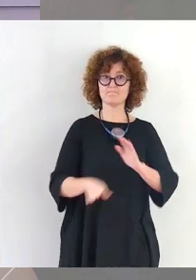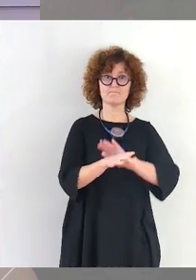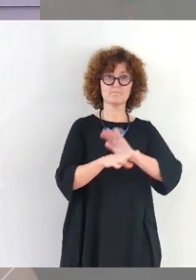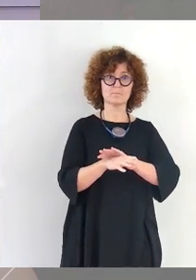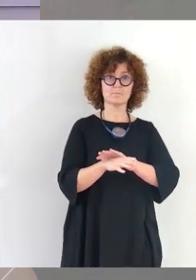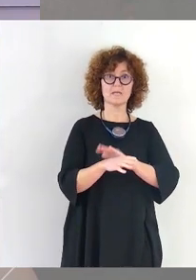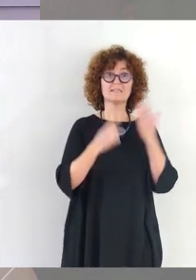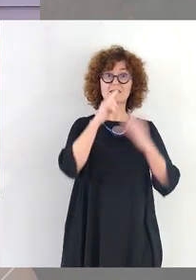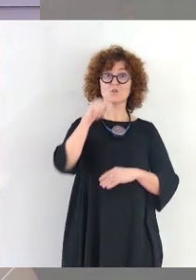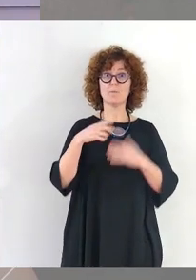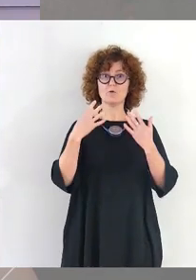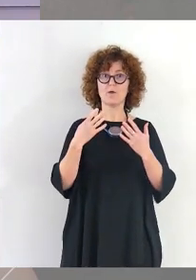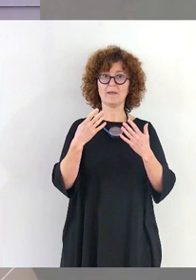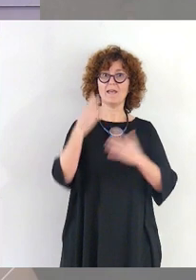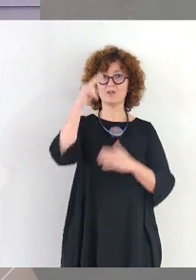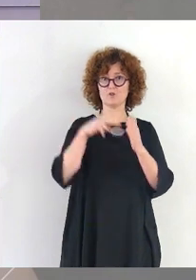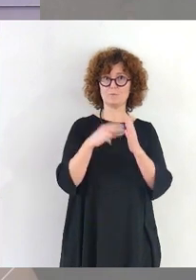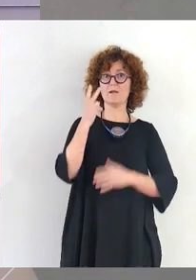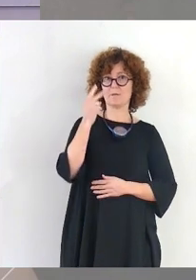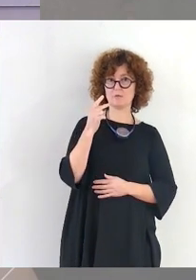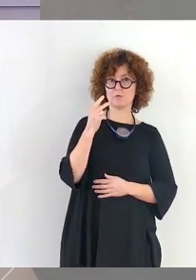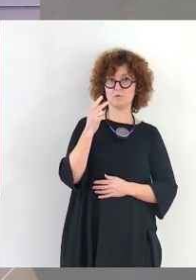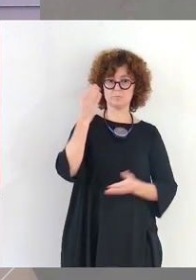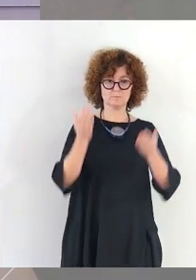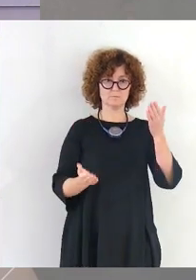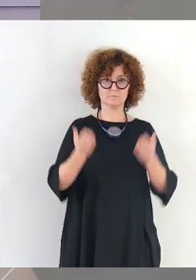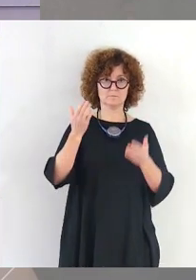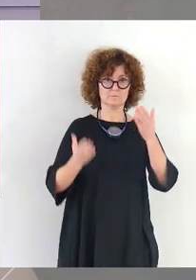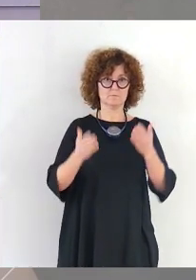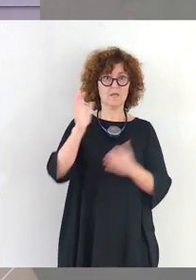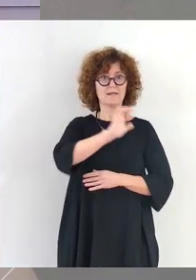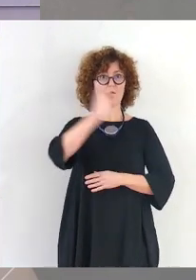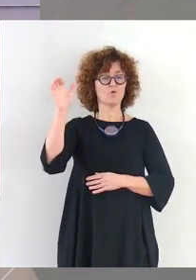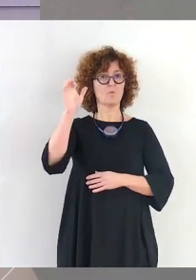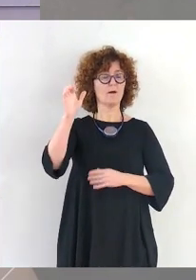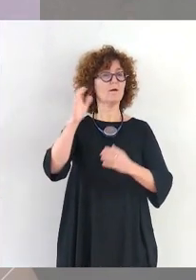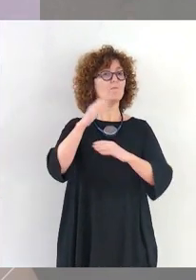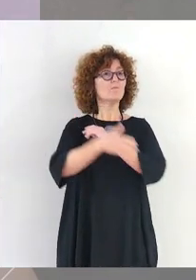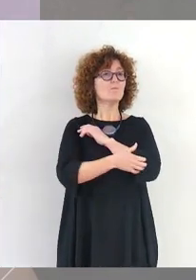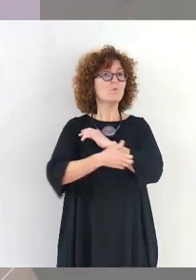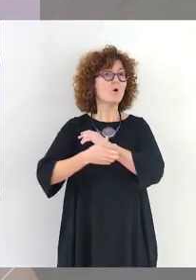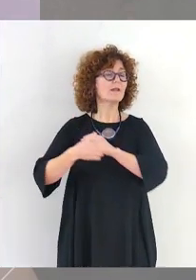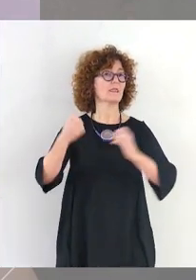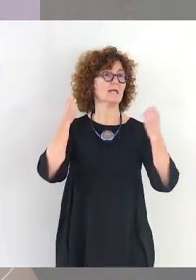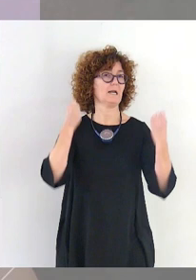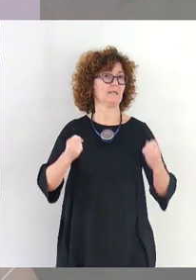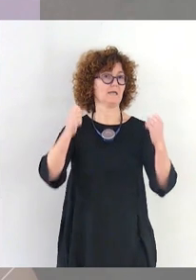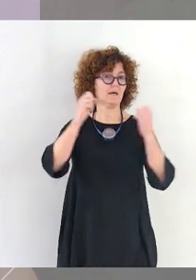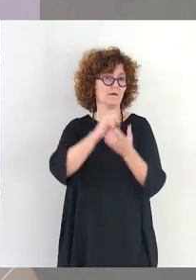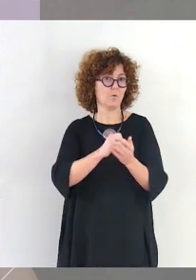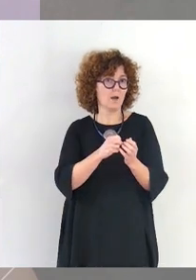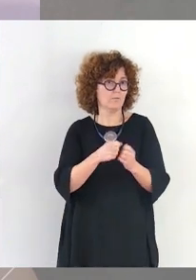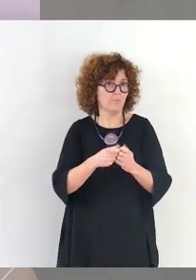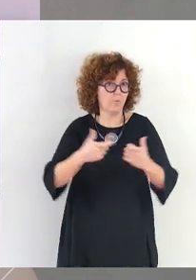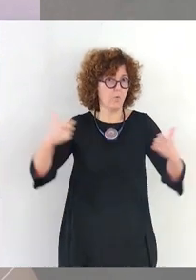2021 con lo cual la pobreza energética vemos Que en Europa va peor no cómo se cómo se puede evaluar esto a nivel social